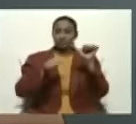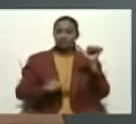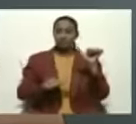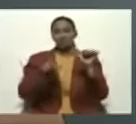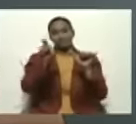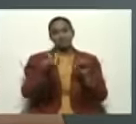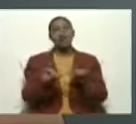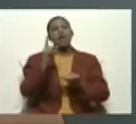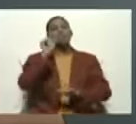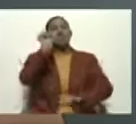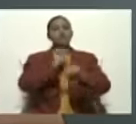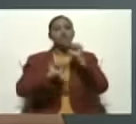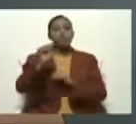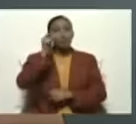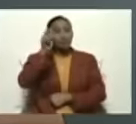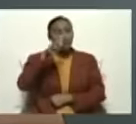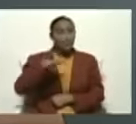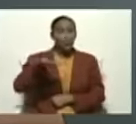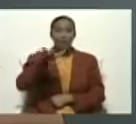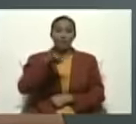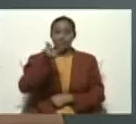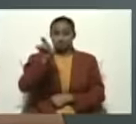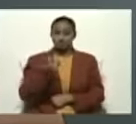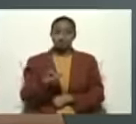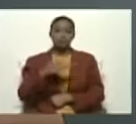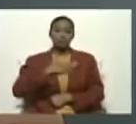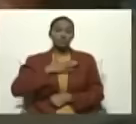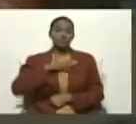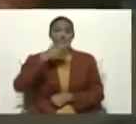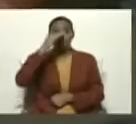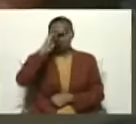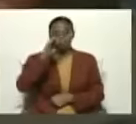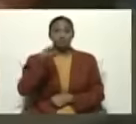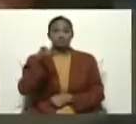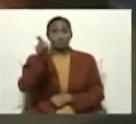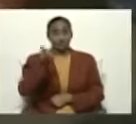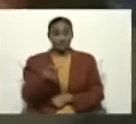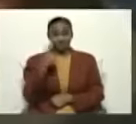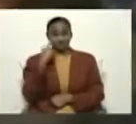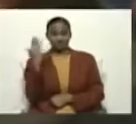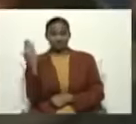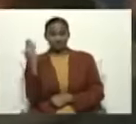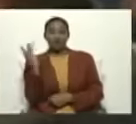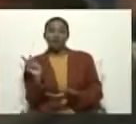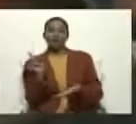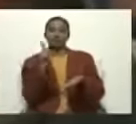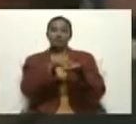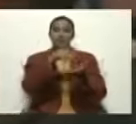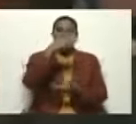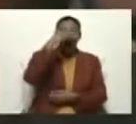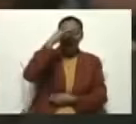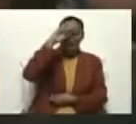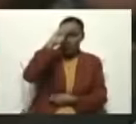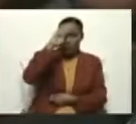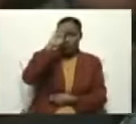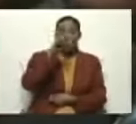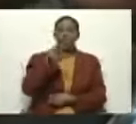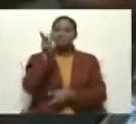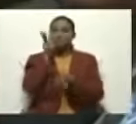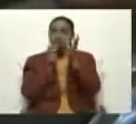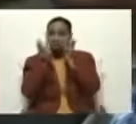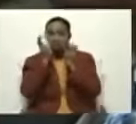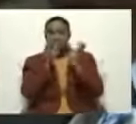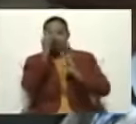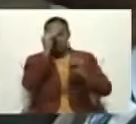del pueblo, estuvo recientemente en La Habana en un evento igual, un evento que dirige el Tribunal Supremo Popular